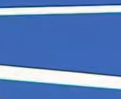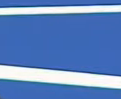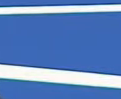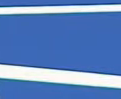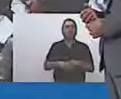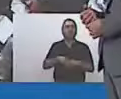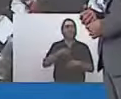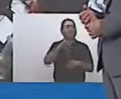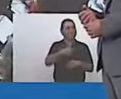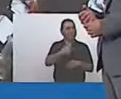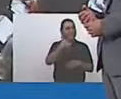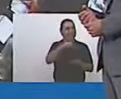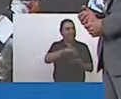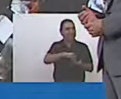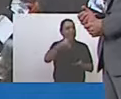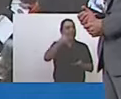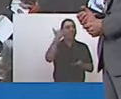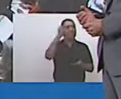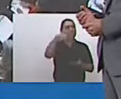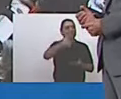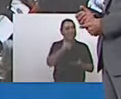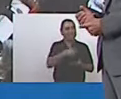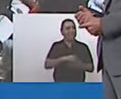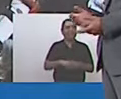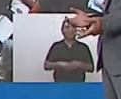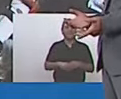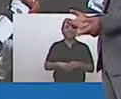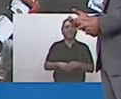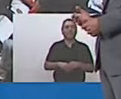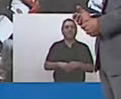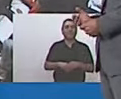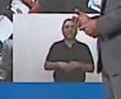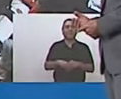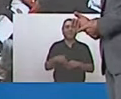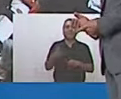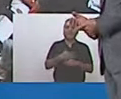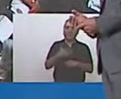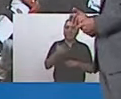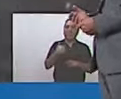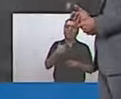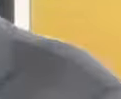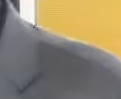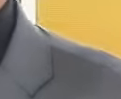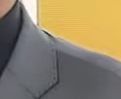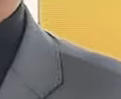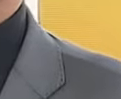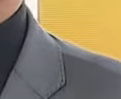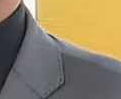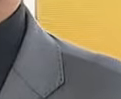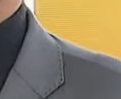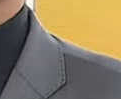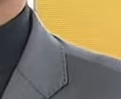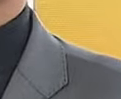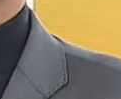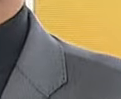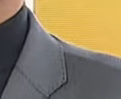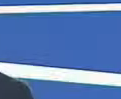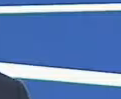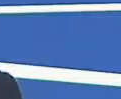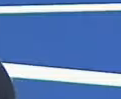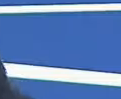l que no pueden ganar lo mismo un cajero de banco se acuerdan de eso S ahí ti Los argumentos tienen